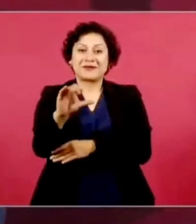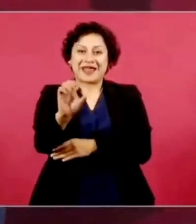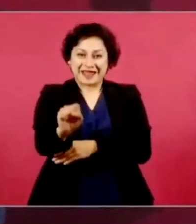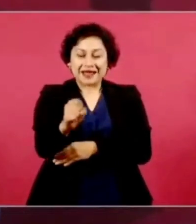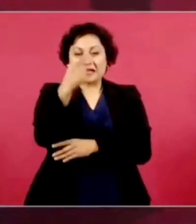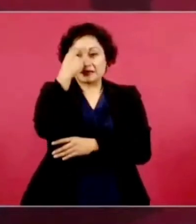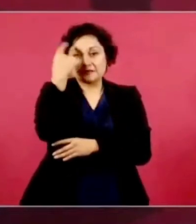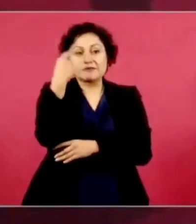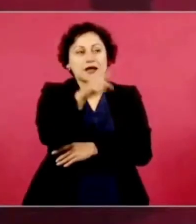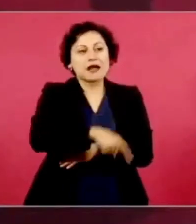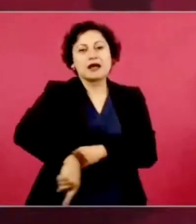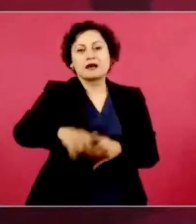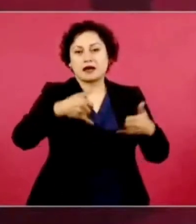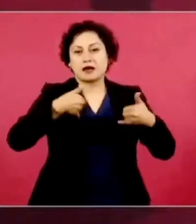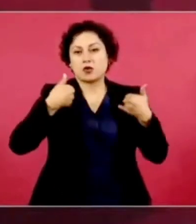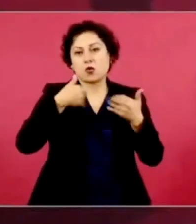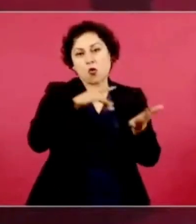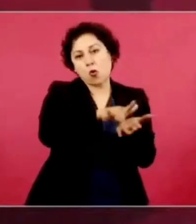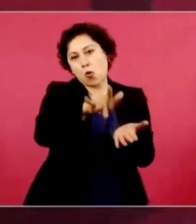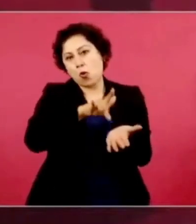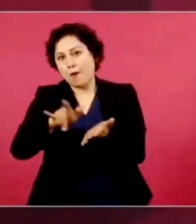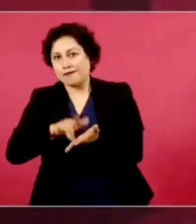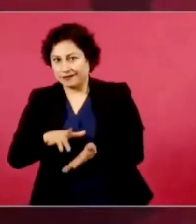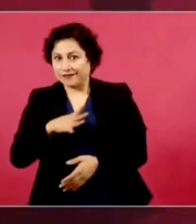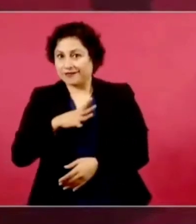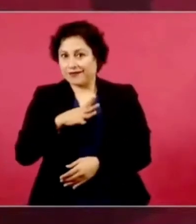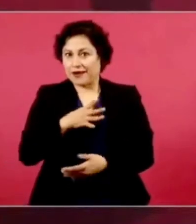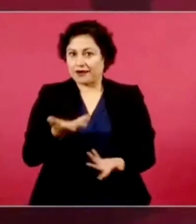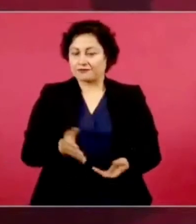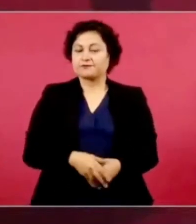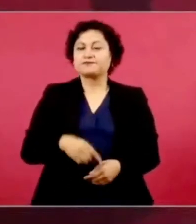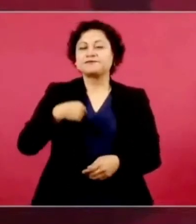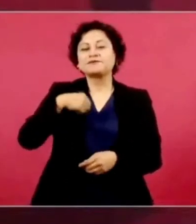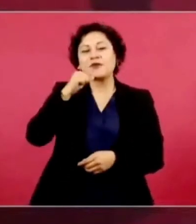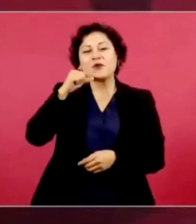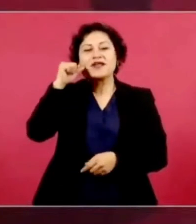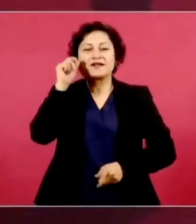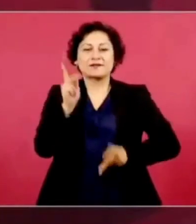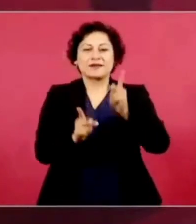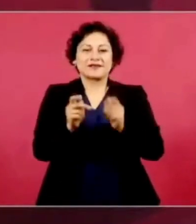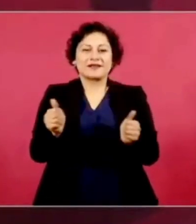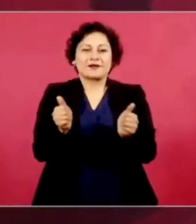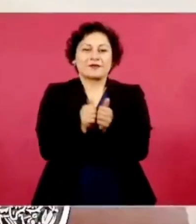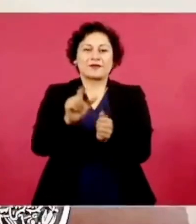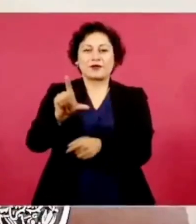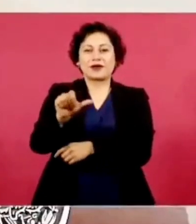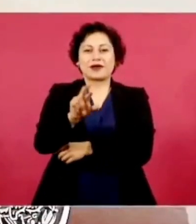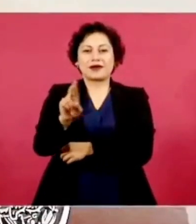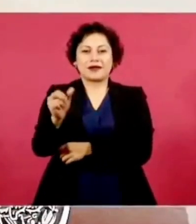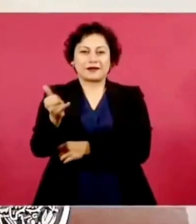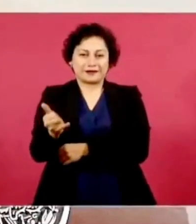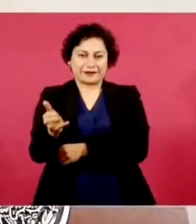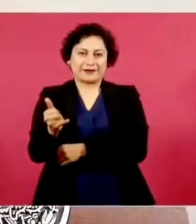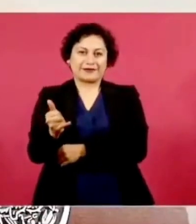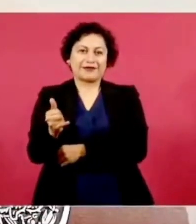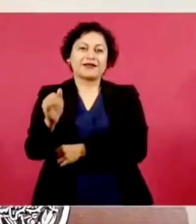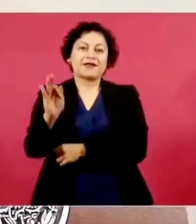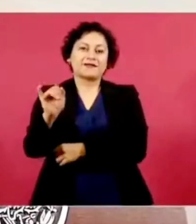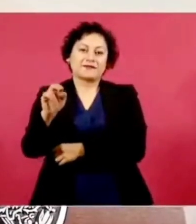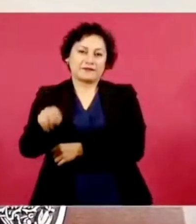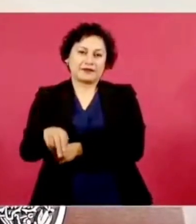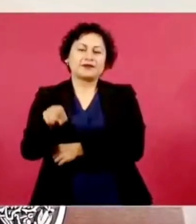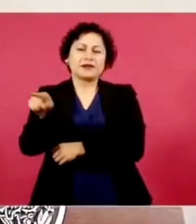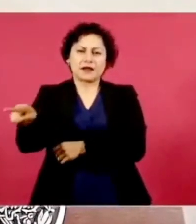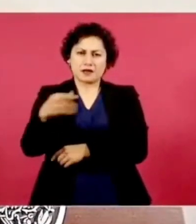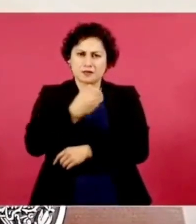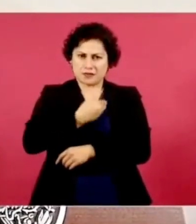Ayer que hablaba yo con Larry Fink, que es el presidente de BlackRock,